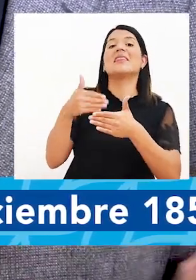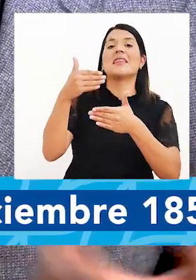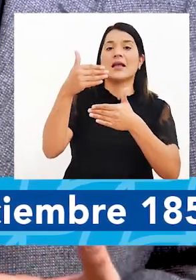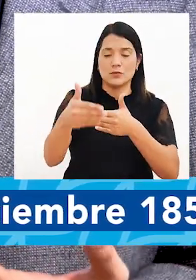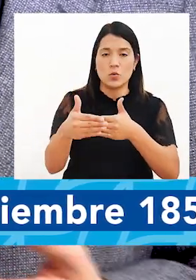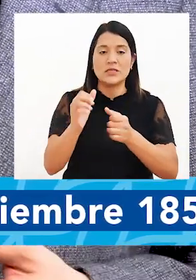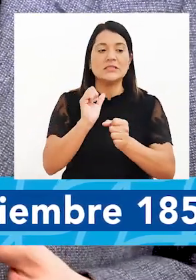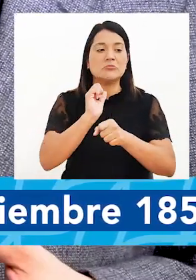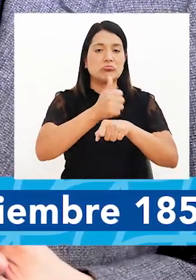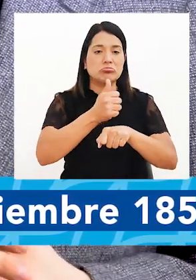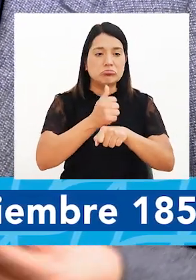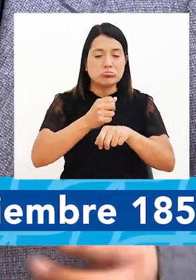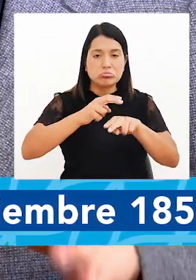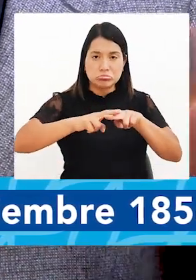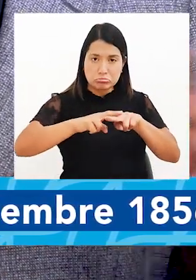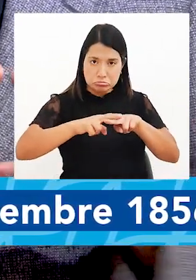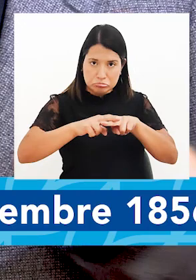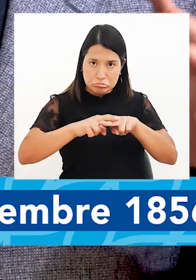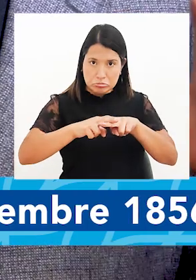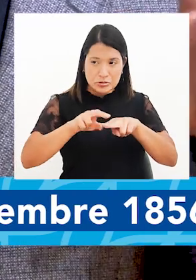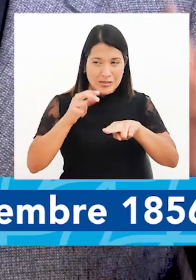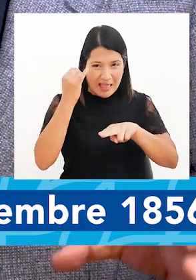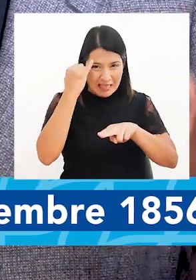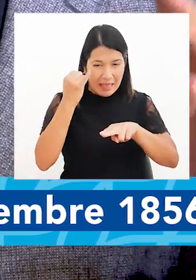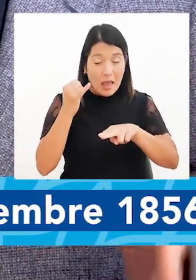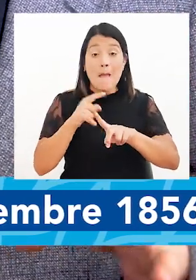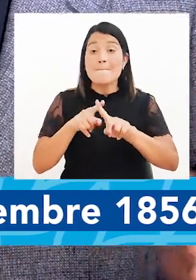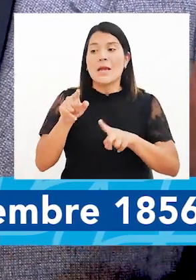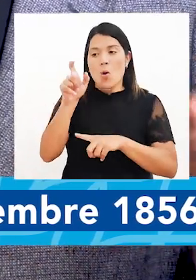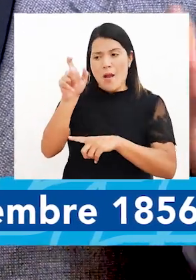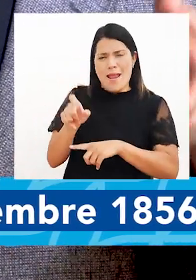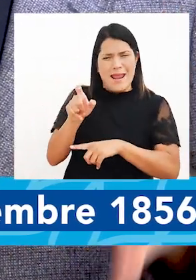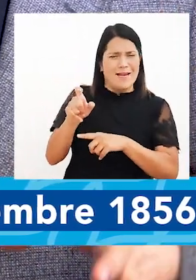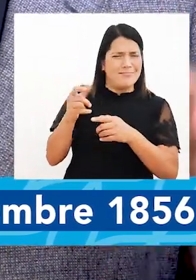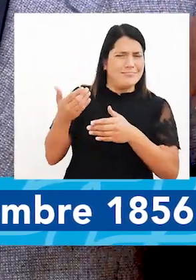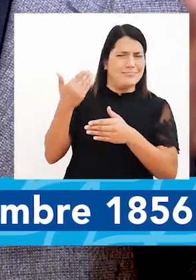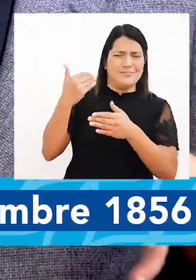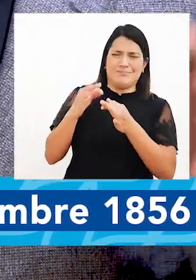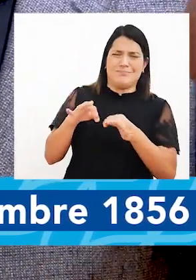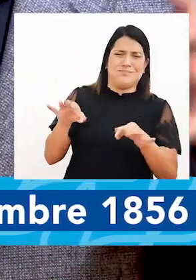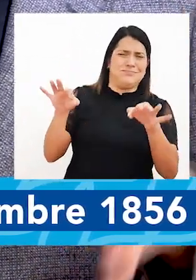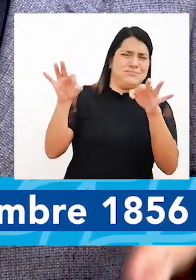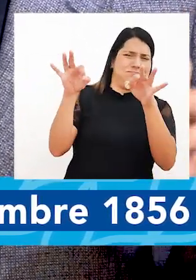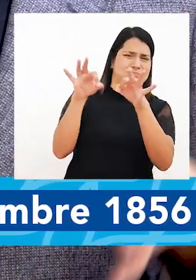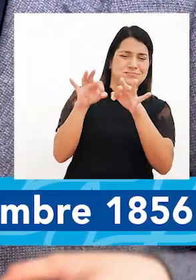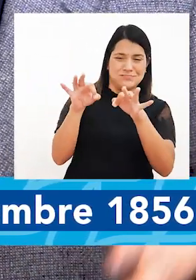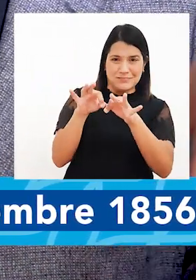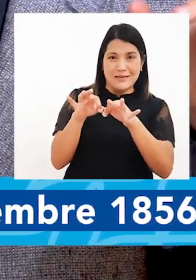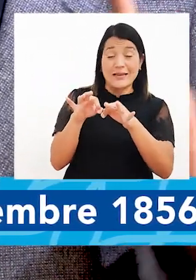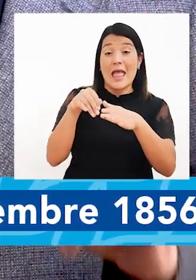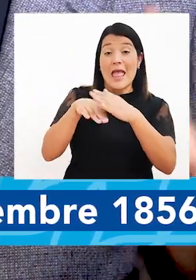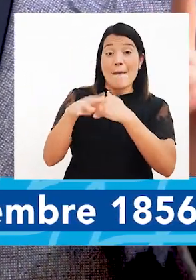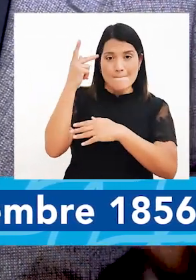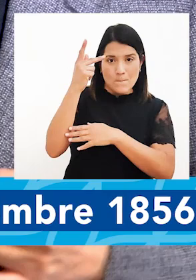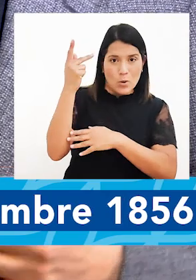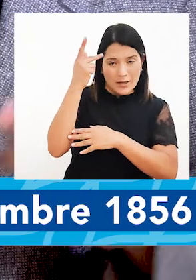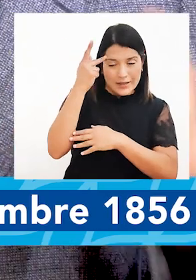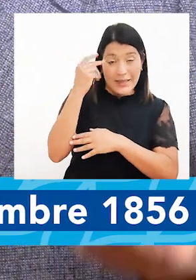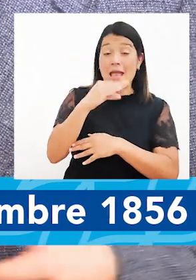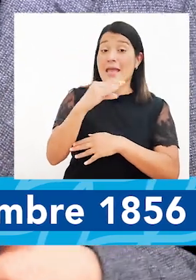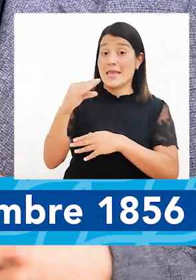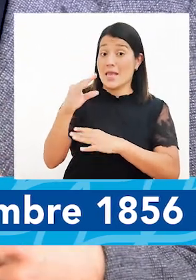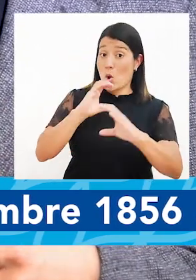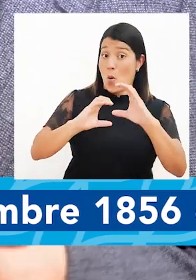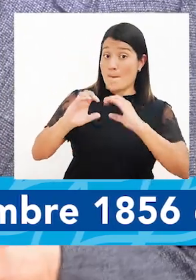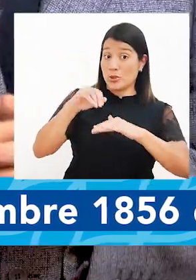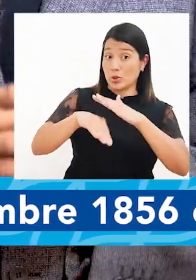en el ferrocarril y demás, ¿verdad? Pero era uno de los personajes, el Comodoro, era uno de los personajes más importantes de la política y el